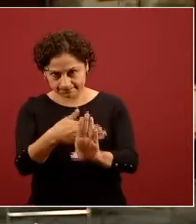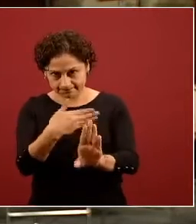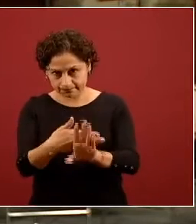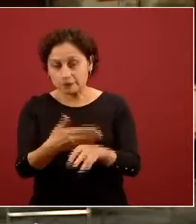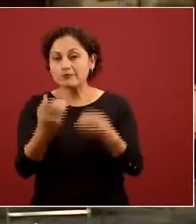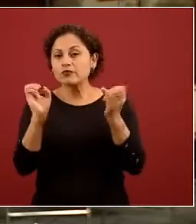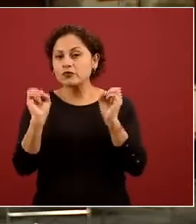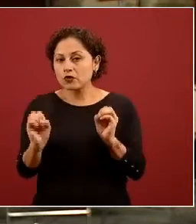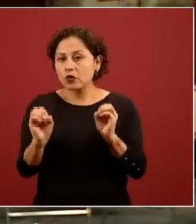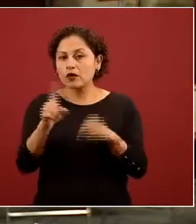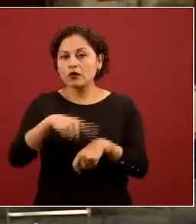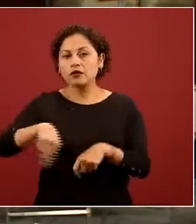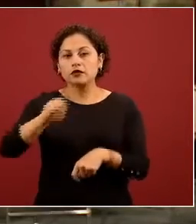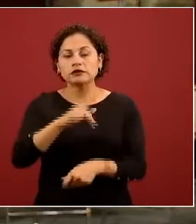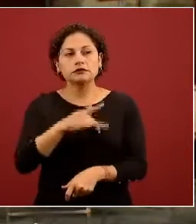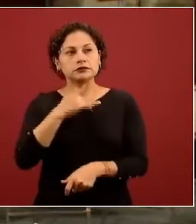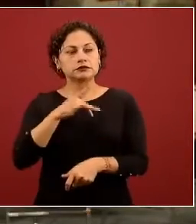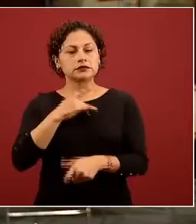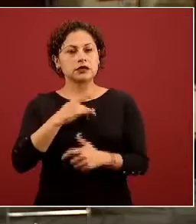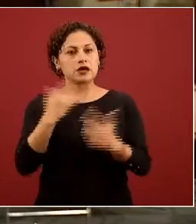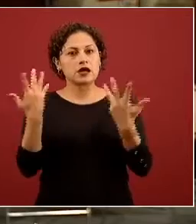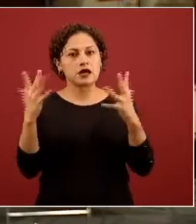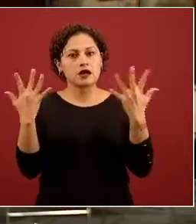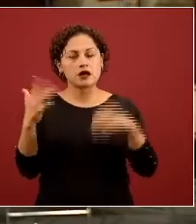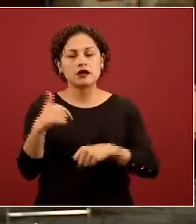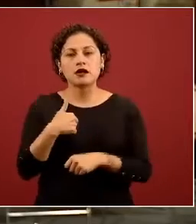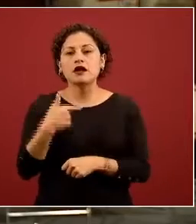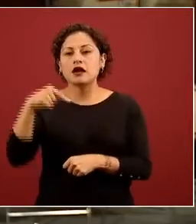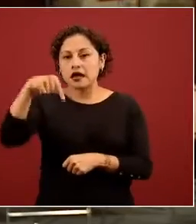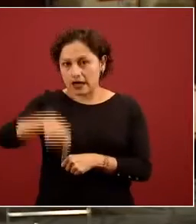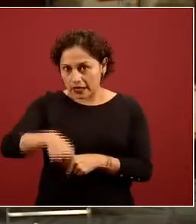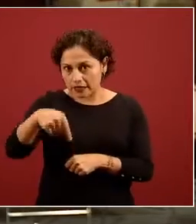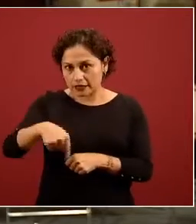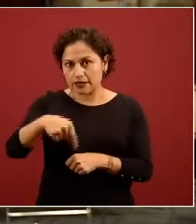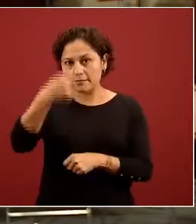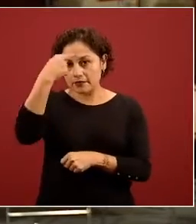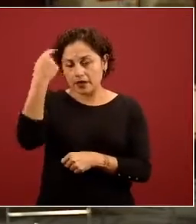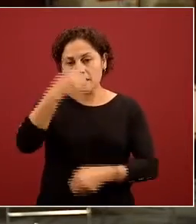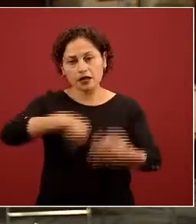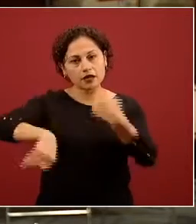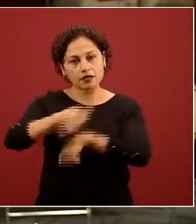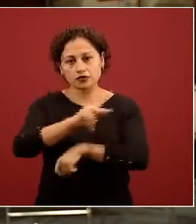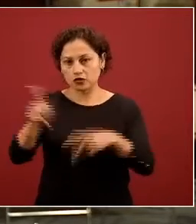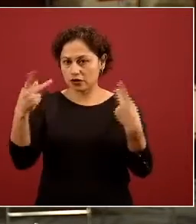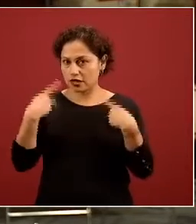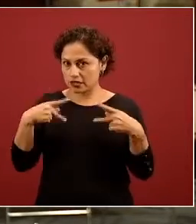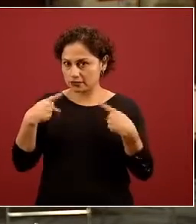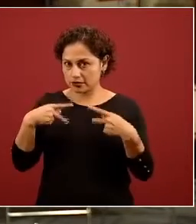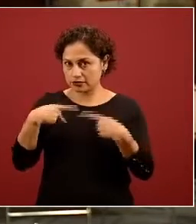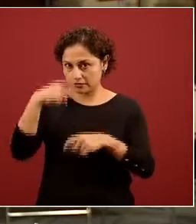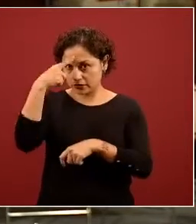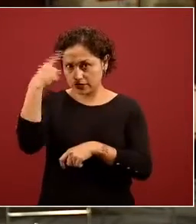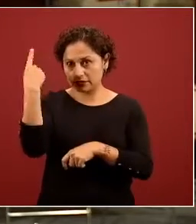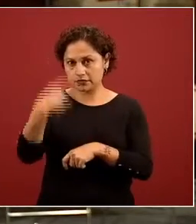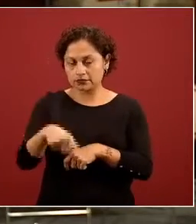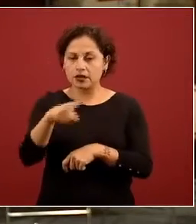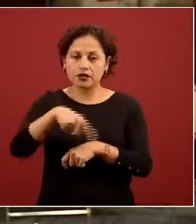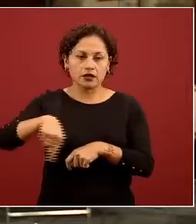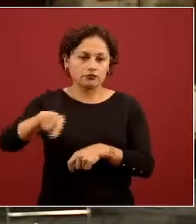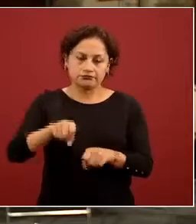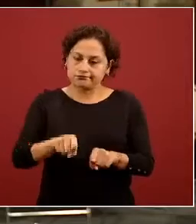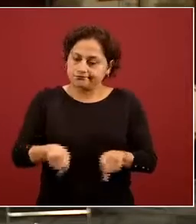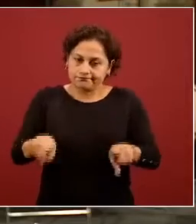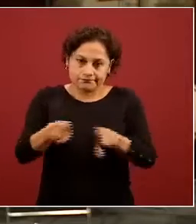impulsarla como inspiración a todos los mexicanos, dando un aplauso aquí a todo el personal médico, que por supuesto incluye al Consejo de Salubridad, al doctor Alomía,